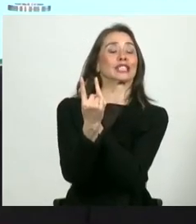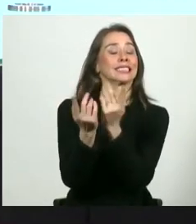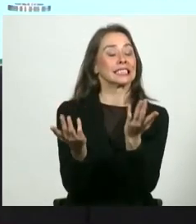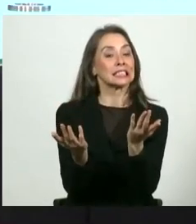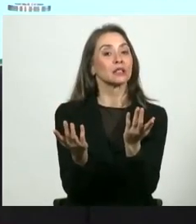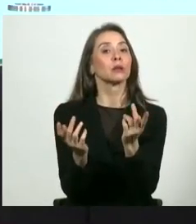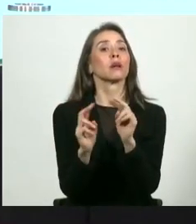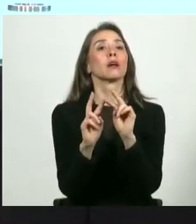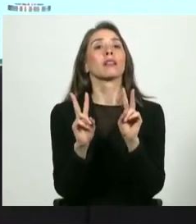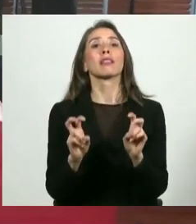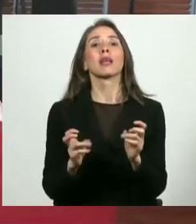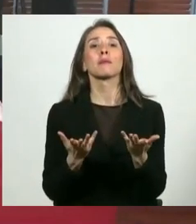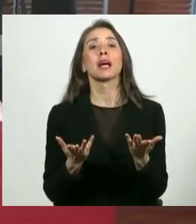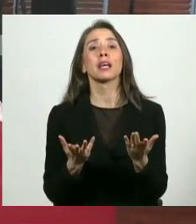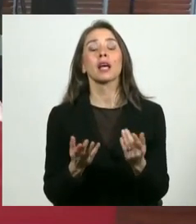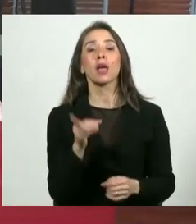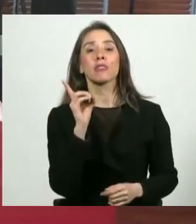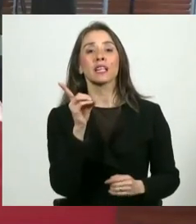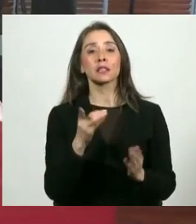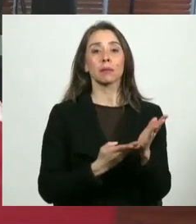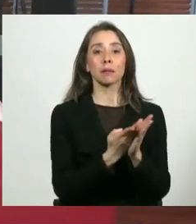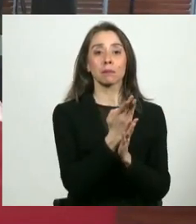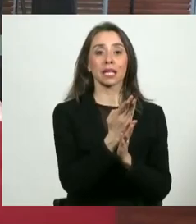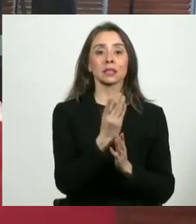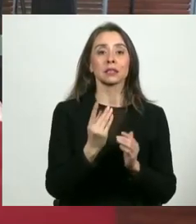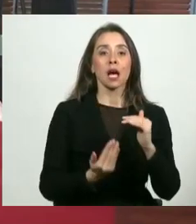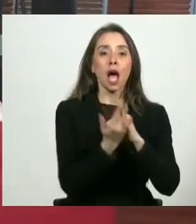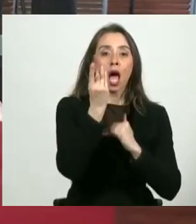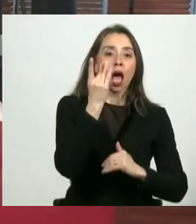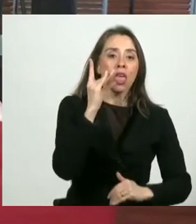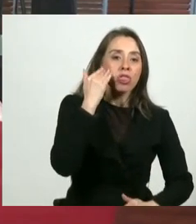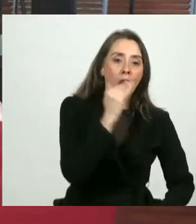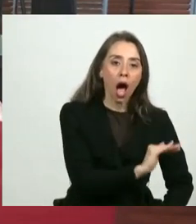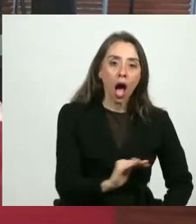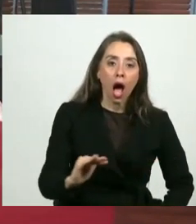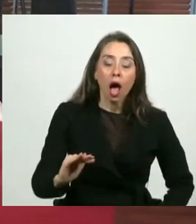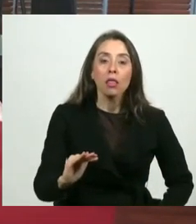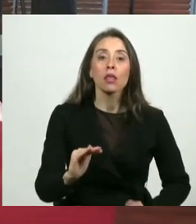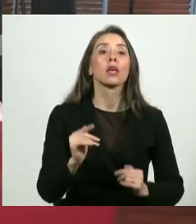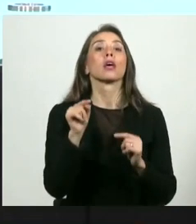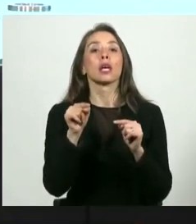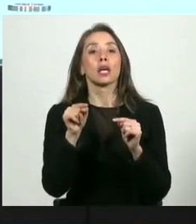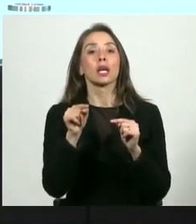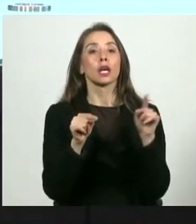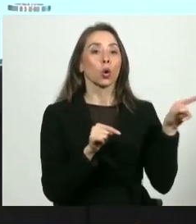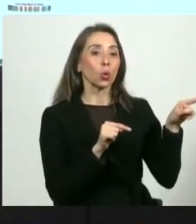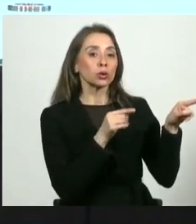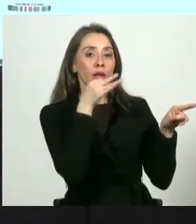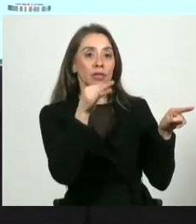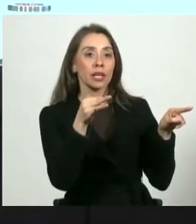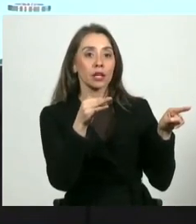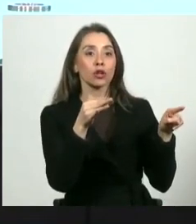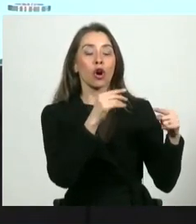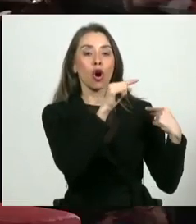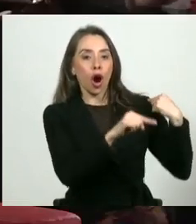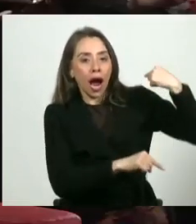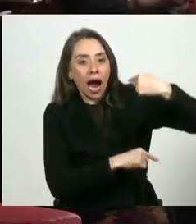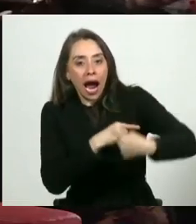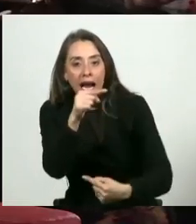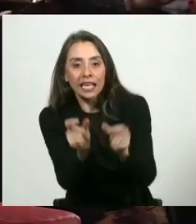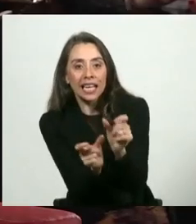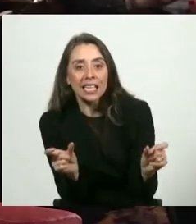tema de que la discapacidad comience desde edad temprana. Este conocimiento, como dice usted, a nivel generacional,